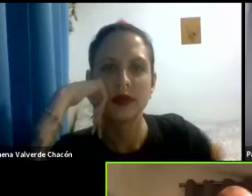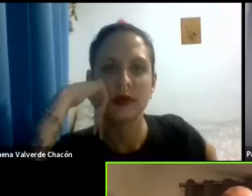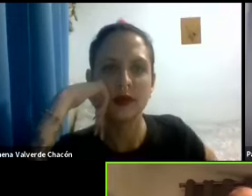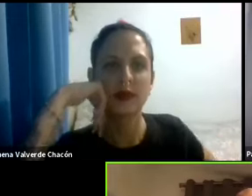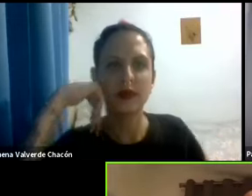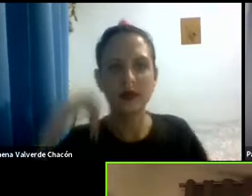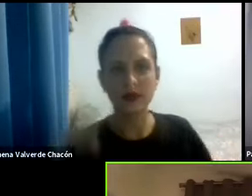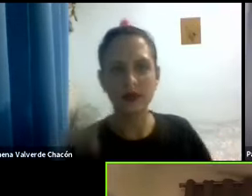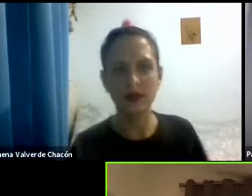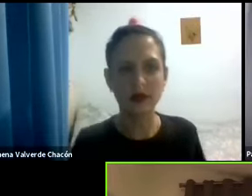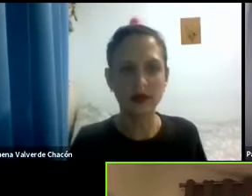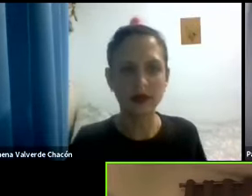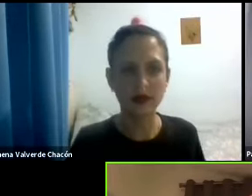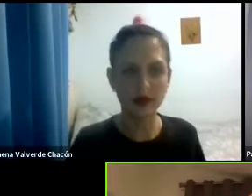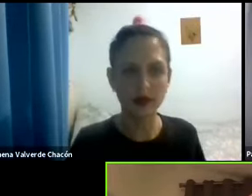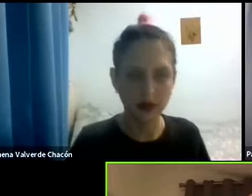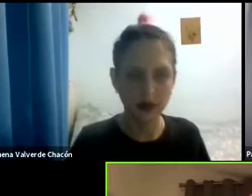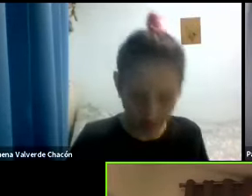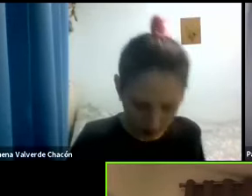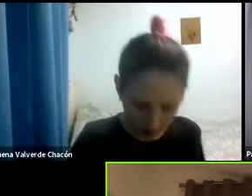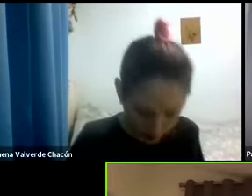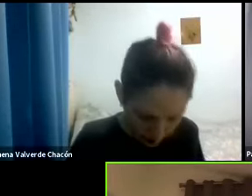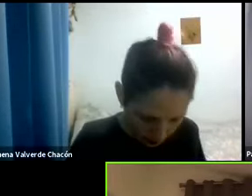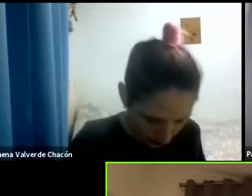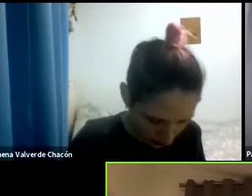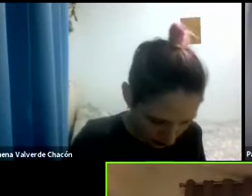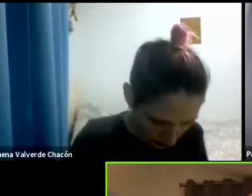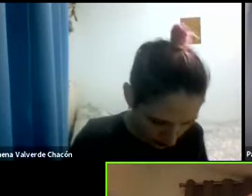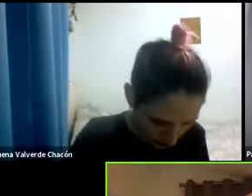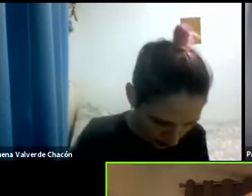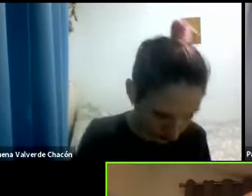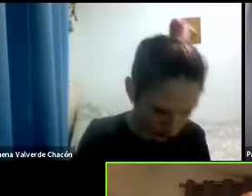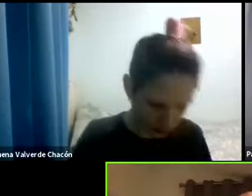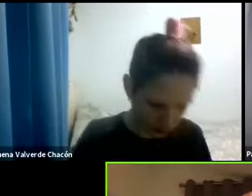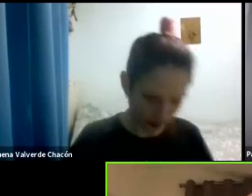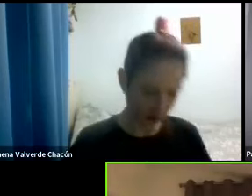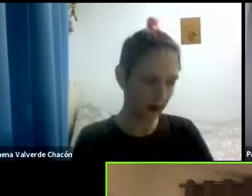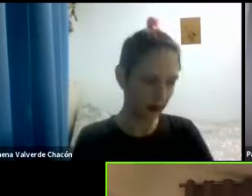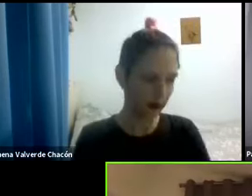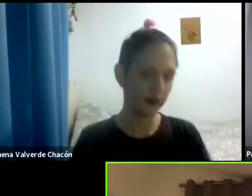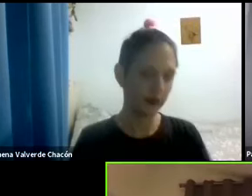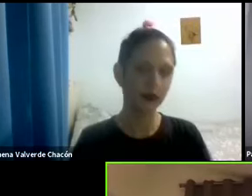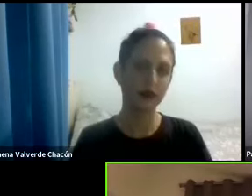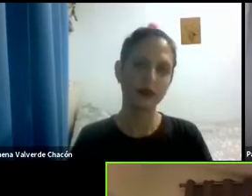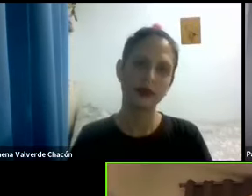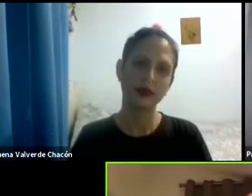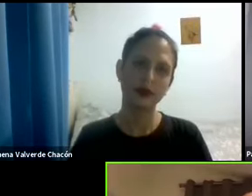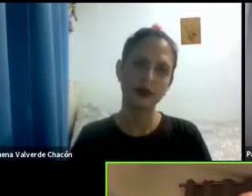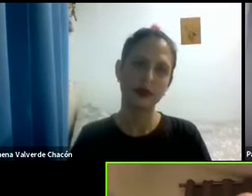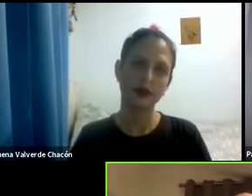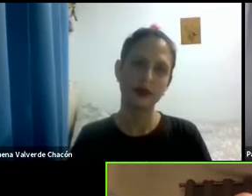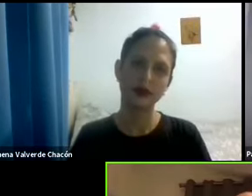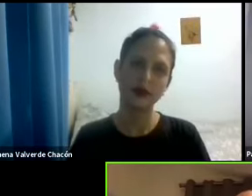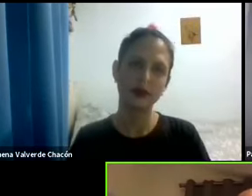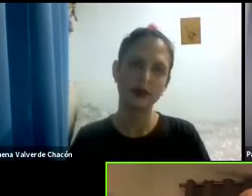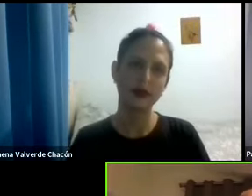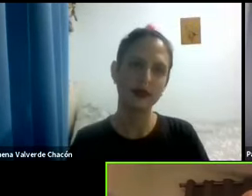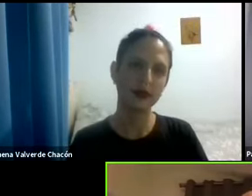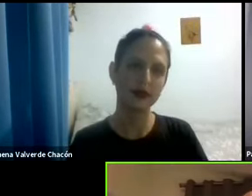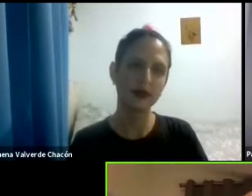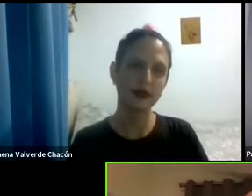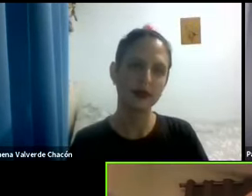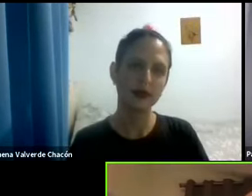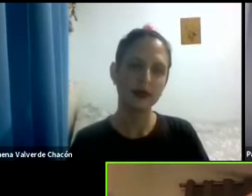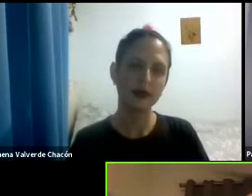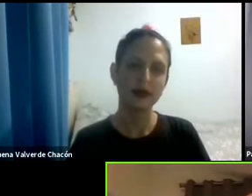niños y niñas y al final pues una síntesis entre la migración y